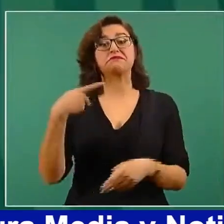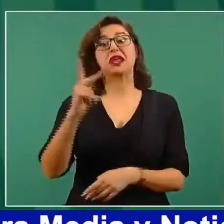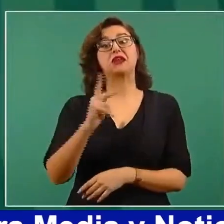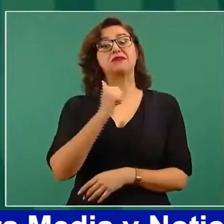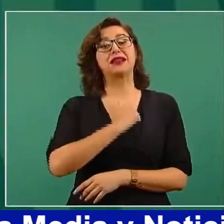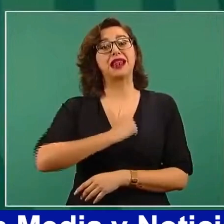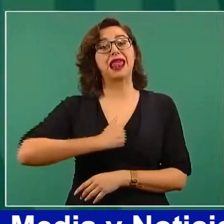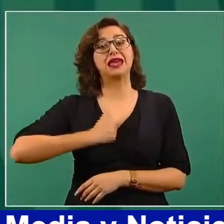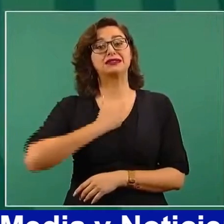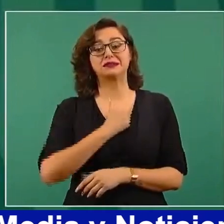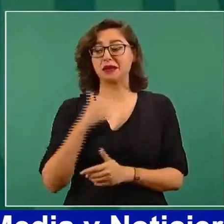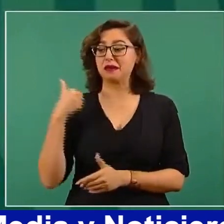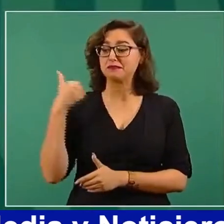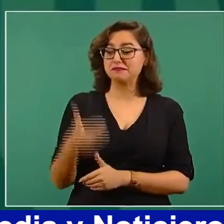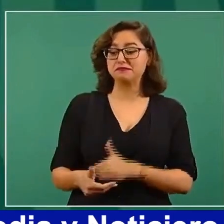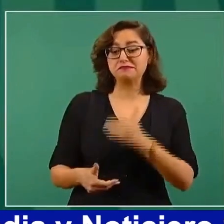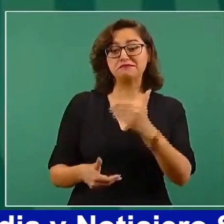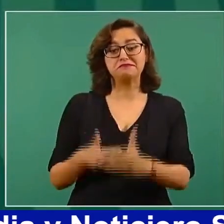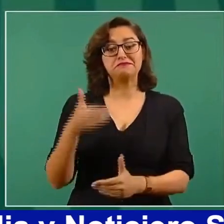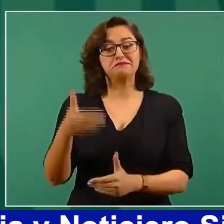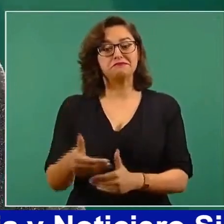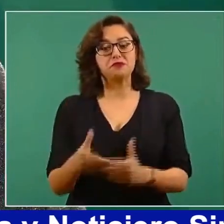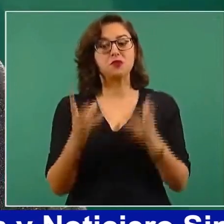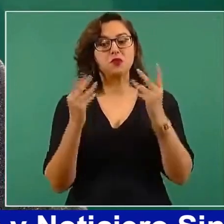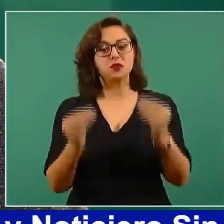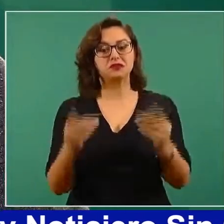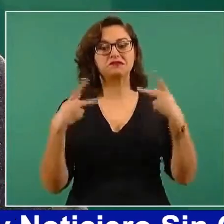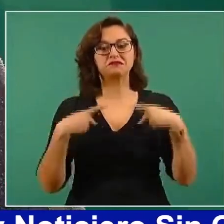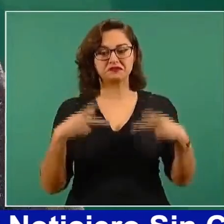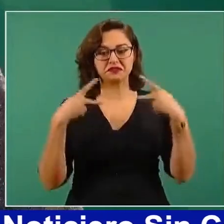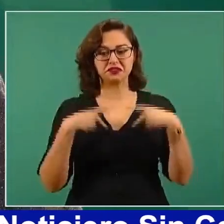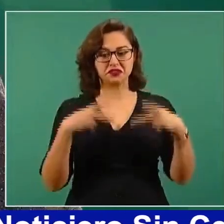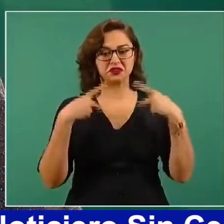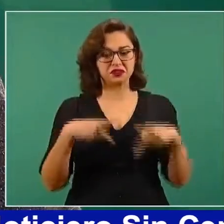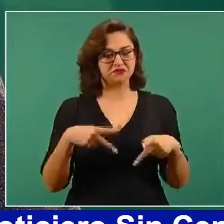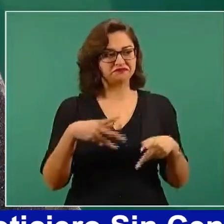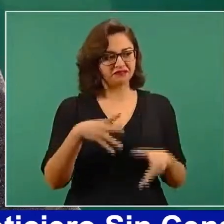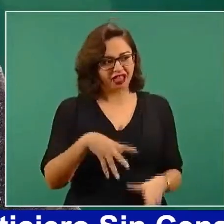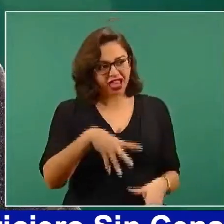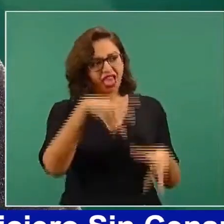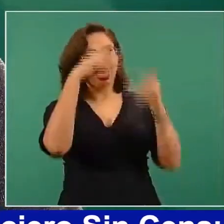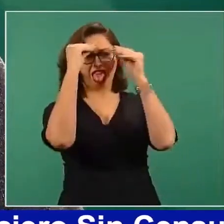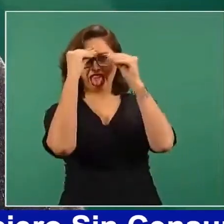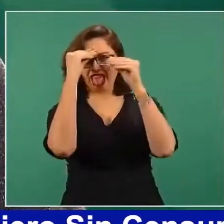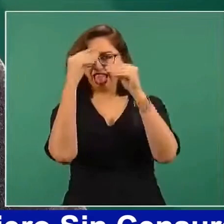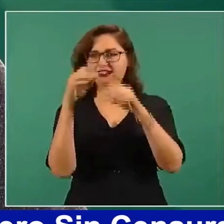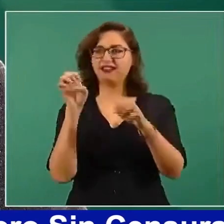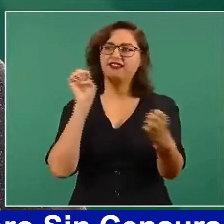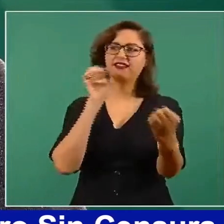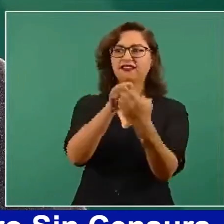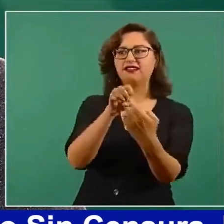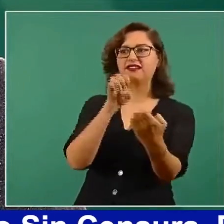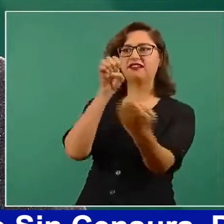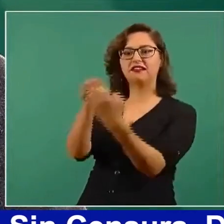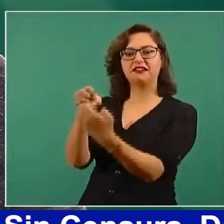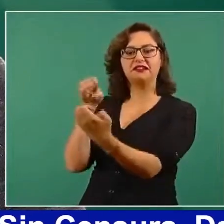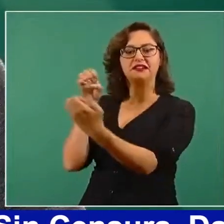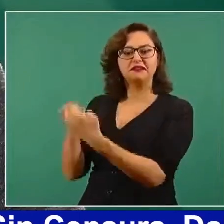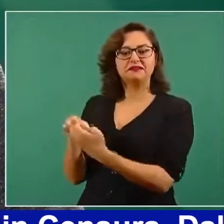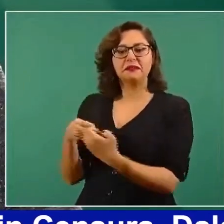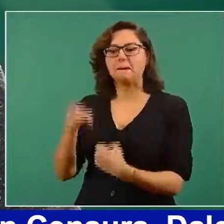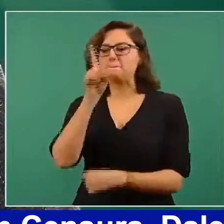porque hay muchos que repiten esta escuela. La impunidad que genera